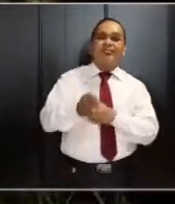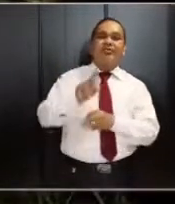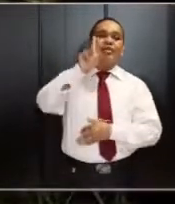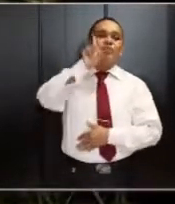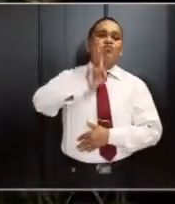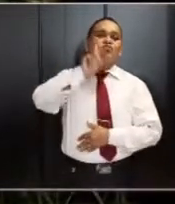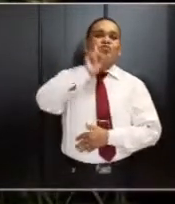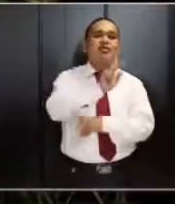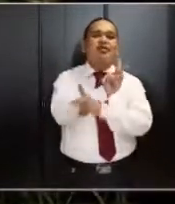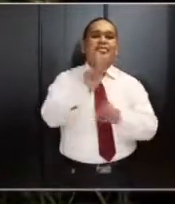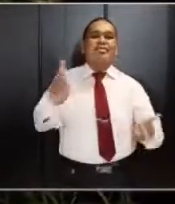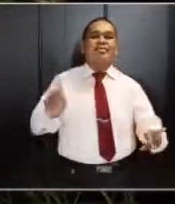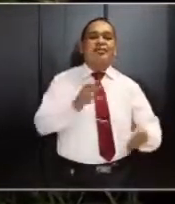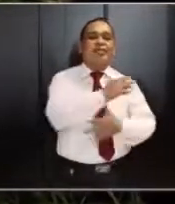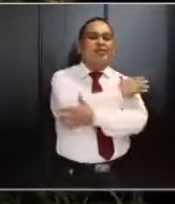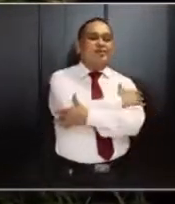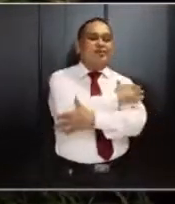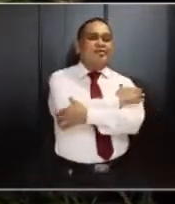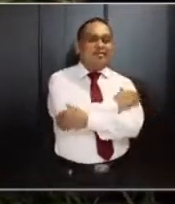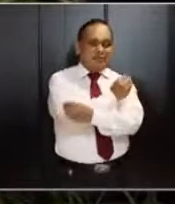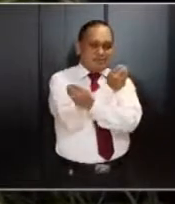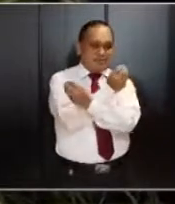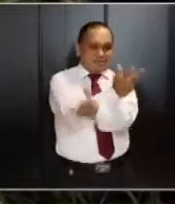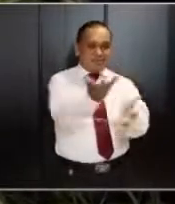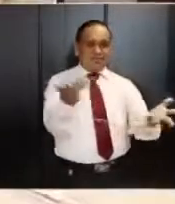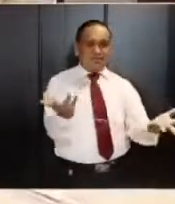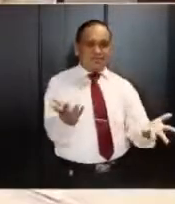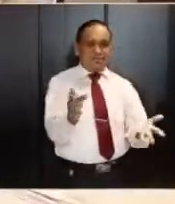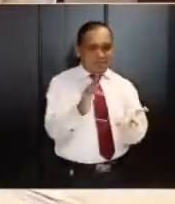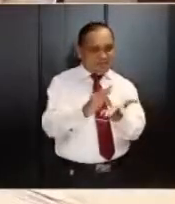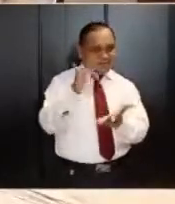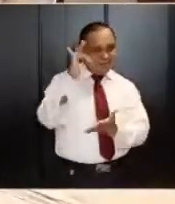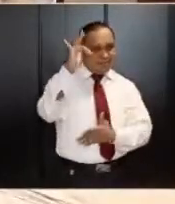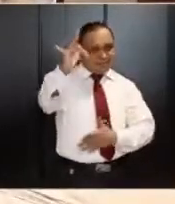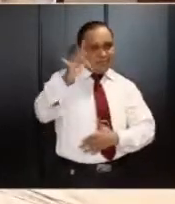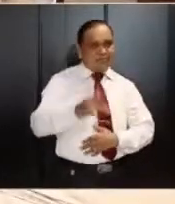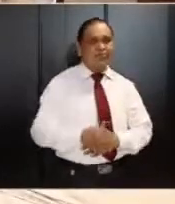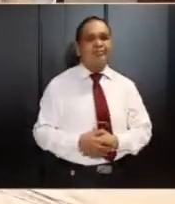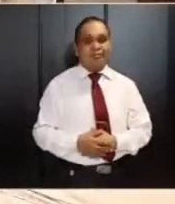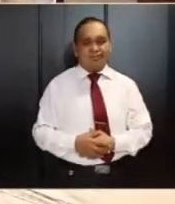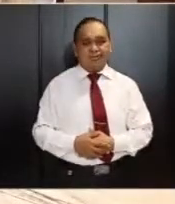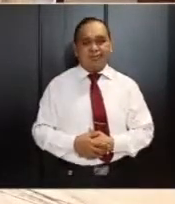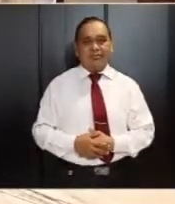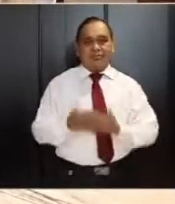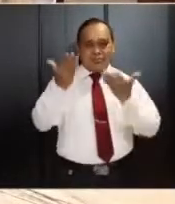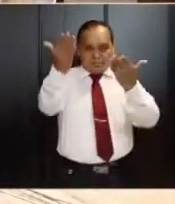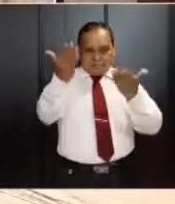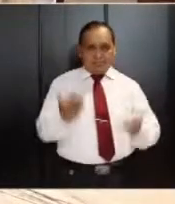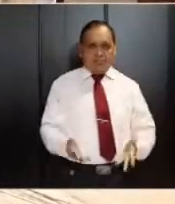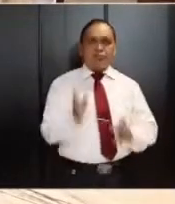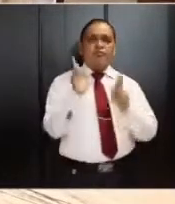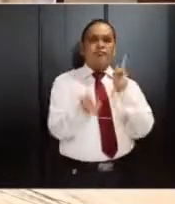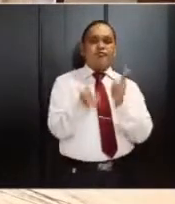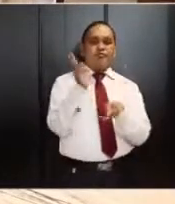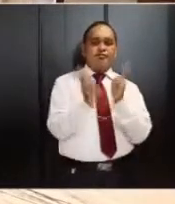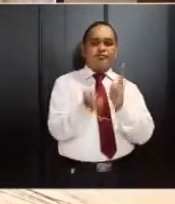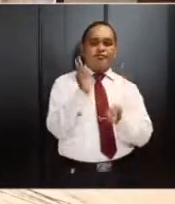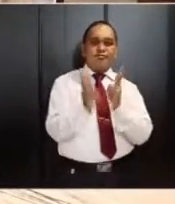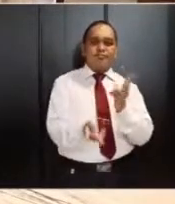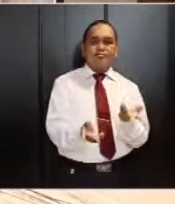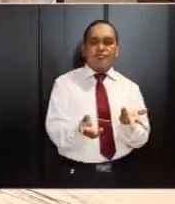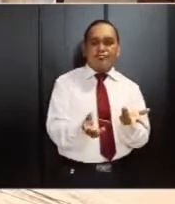mujeres. Felicidades a todas las madres campechanas. Gracias, gracias, mijo, porque ustedes venían a platicarnos de este